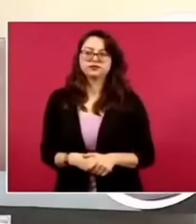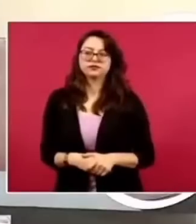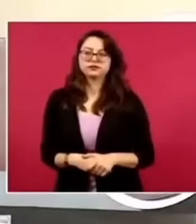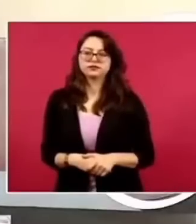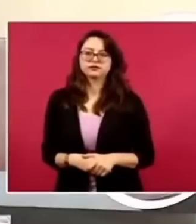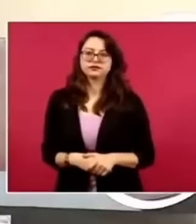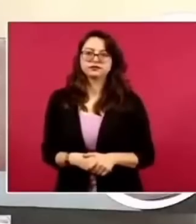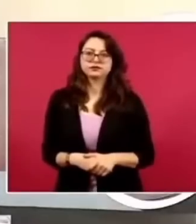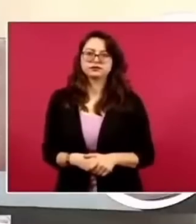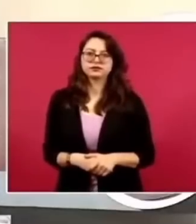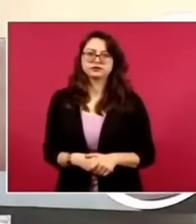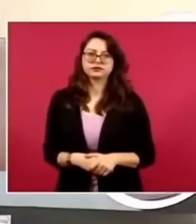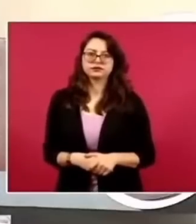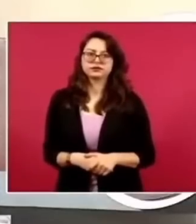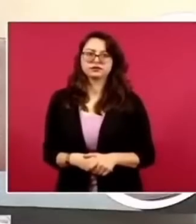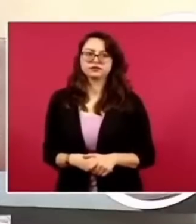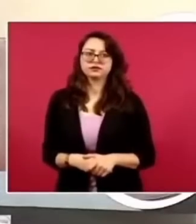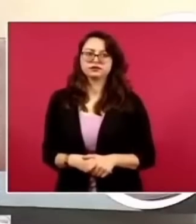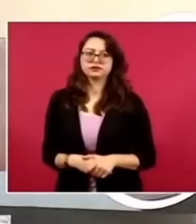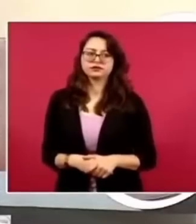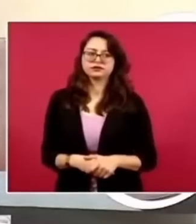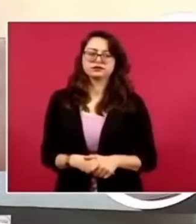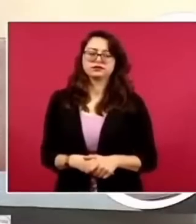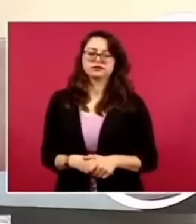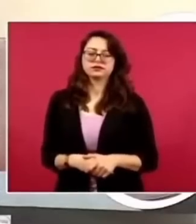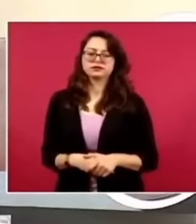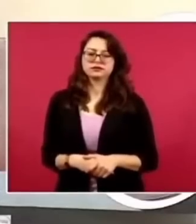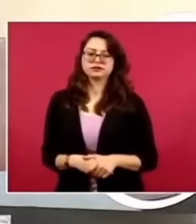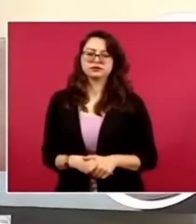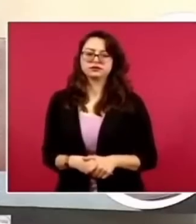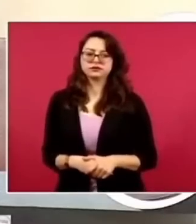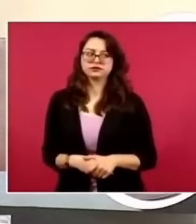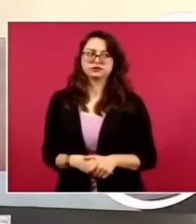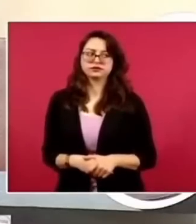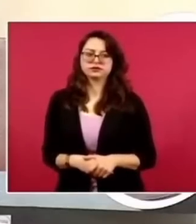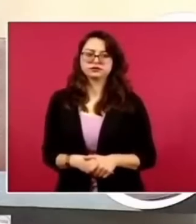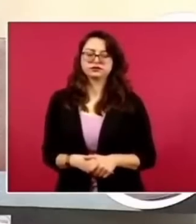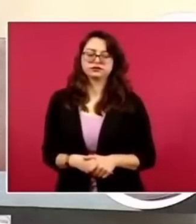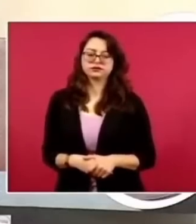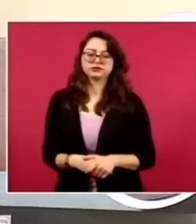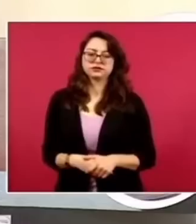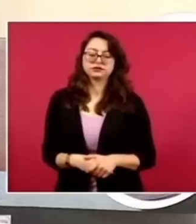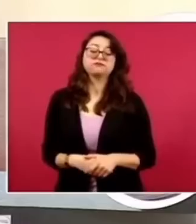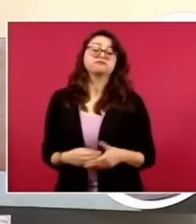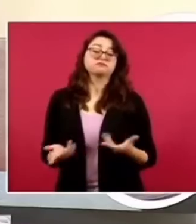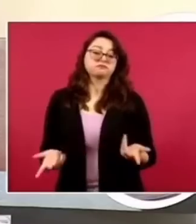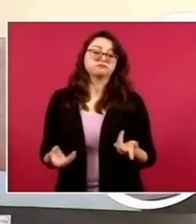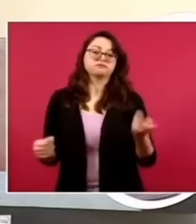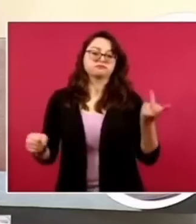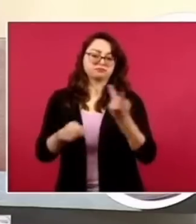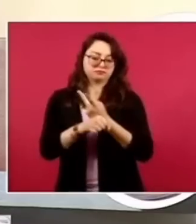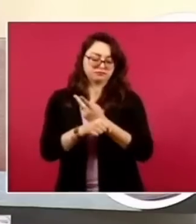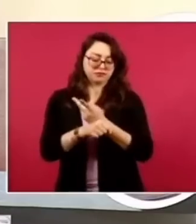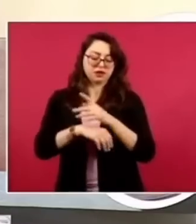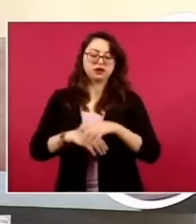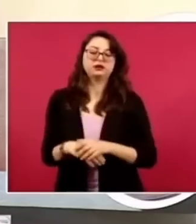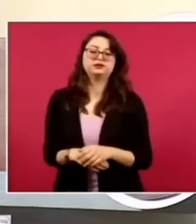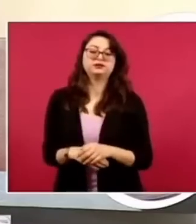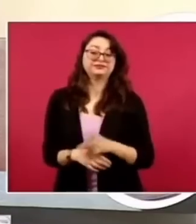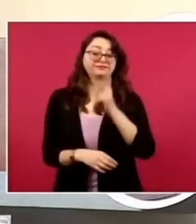sombra de duda de que verdaderamente lo que dice el señor presidente lo cumplimos en el día a